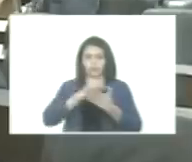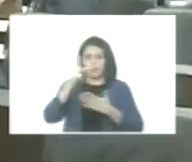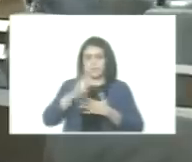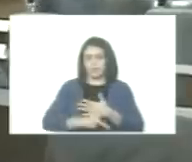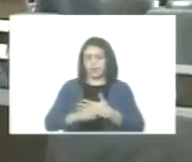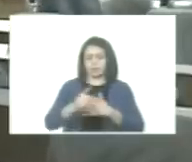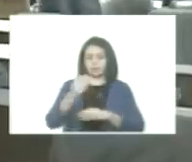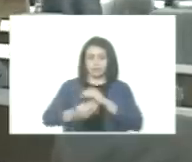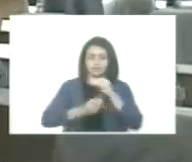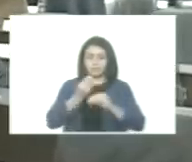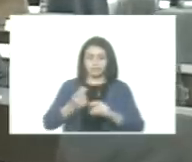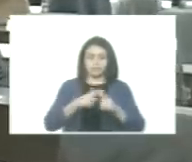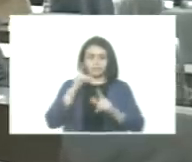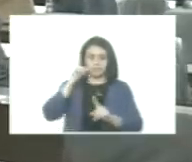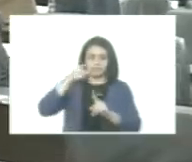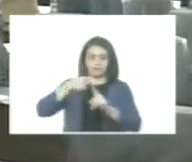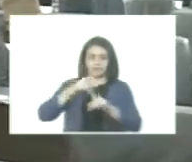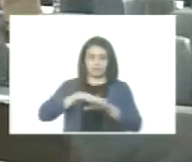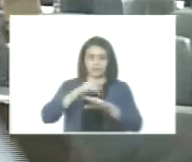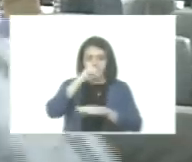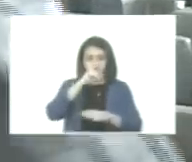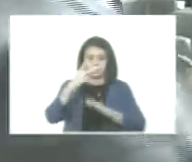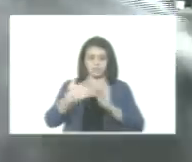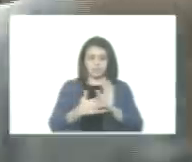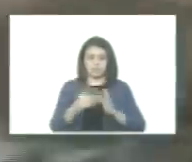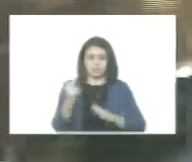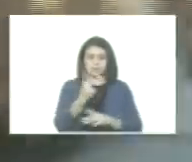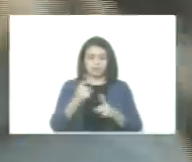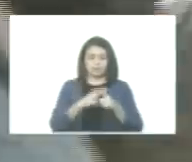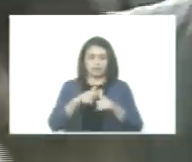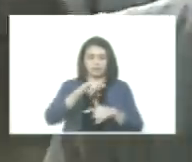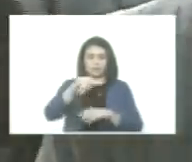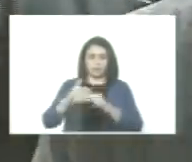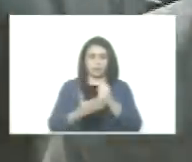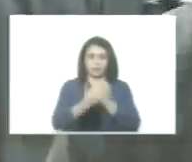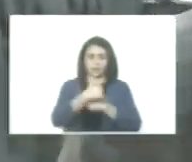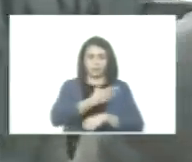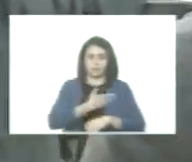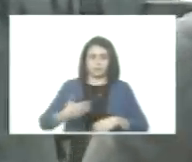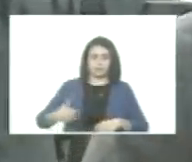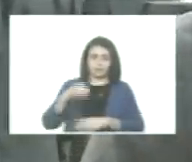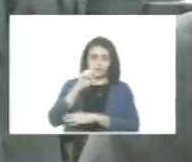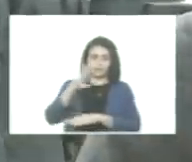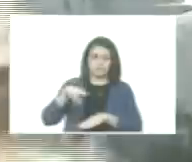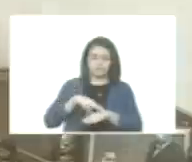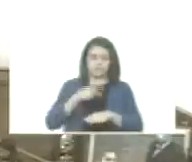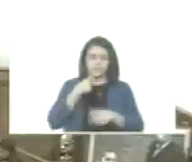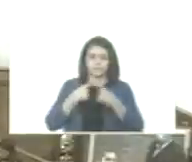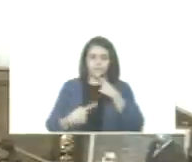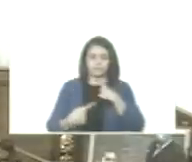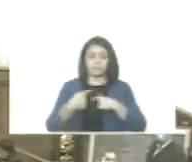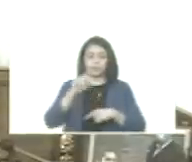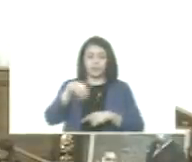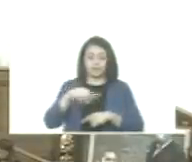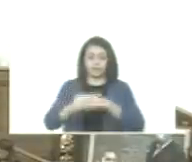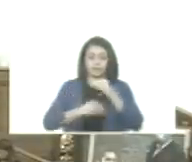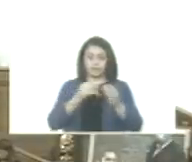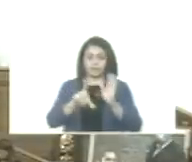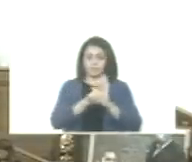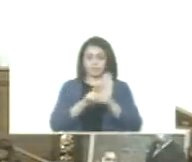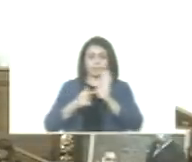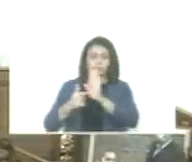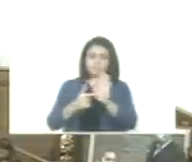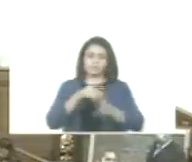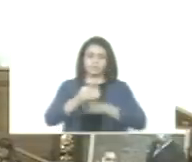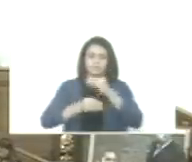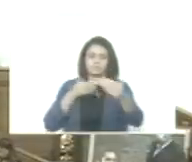legislativo que se ha colocado como meta para este año en curso 2022. Jorge Rodríguez, presidente del Parlamento Nacional, decía que han sido instrumentos legales que